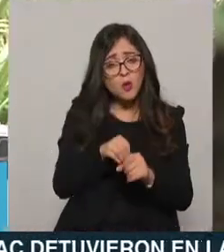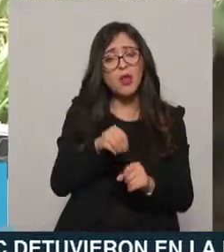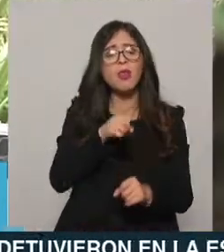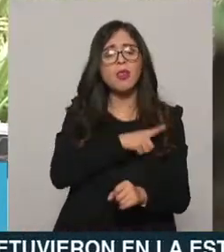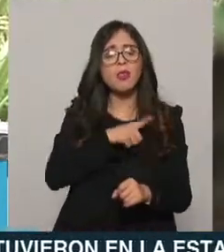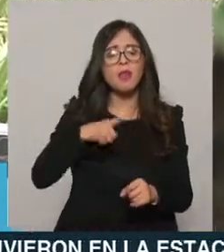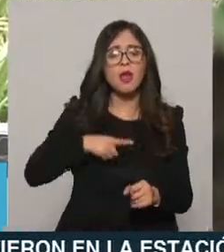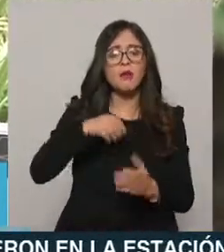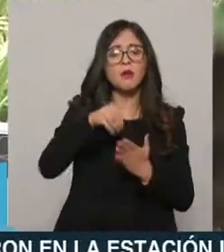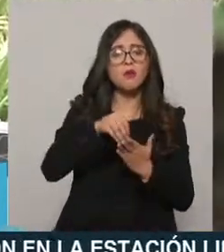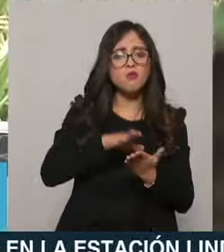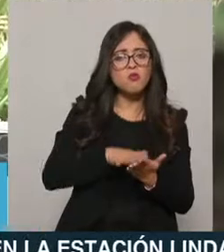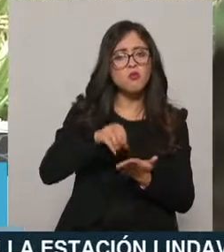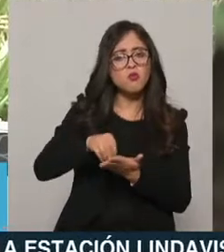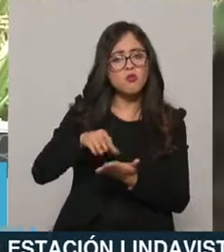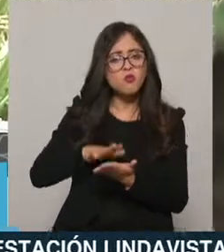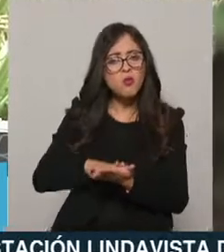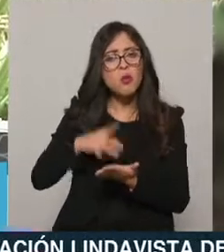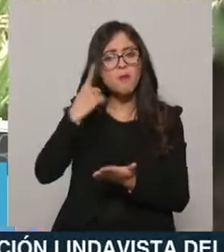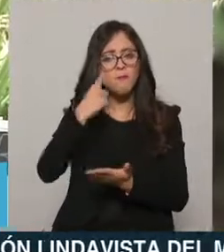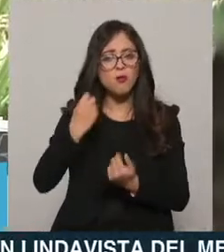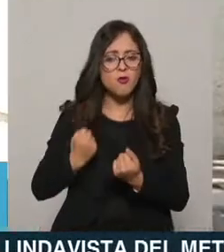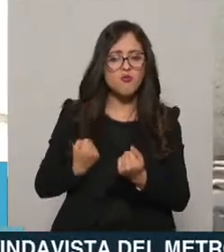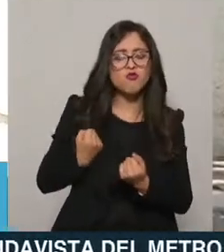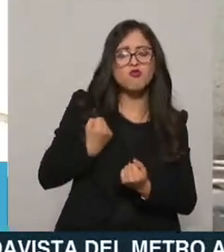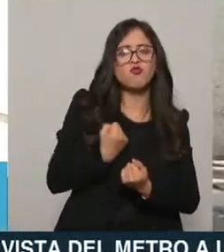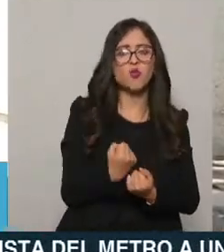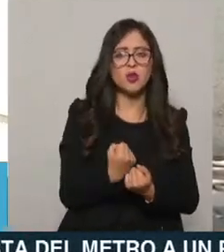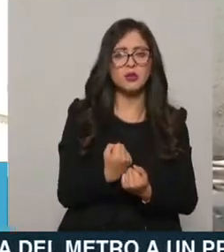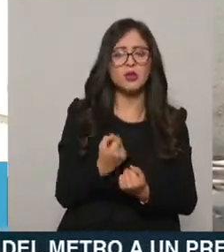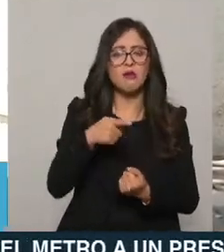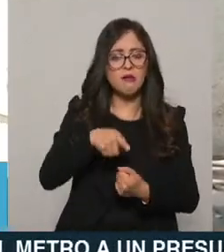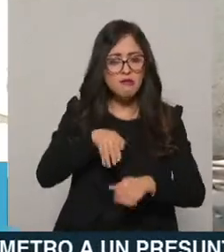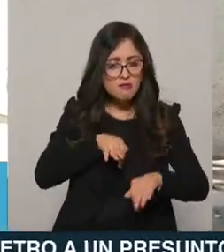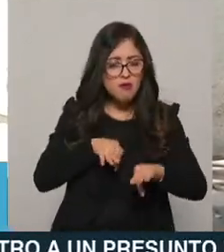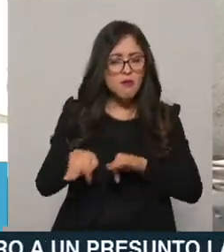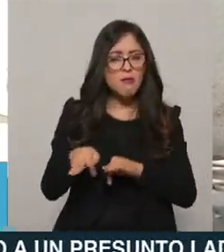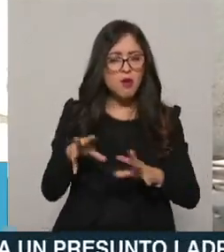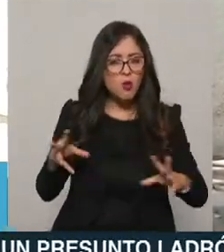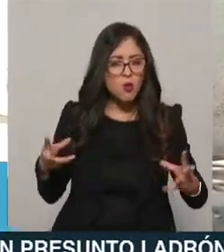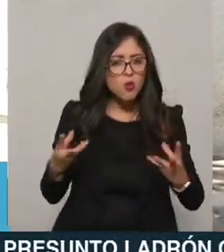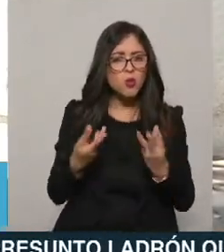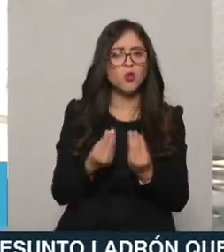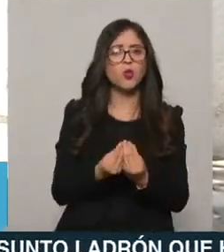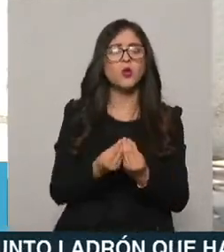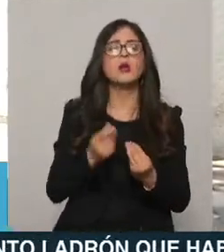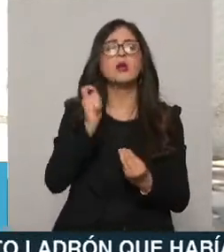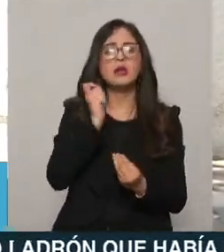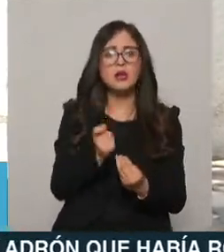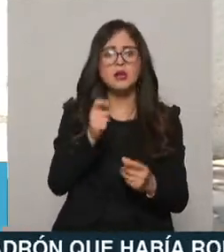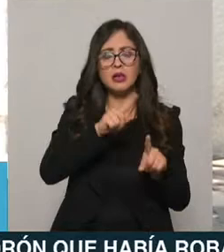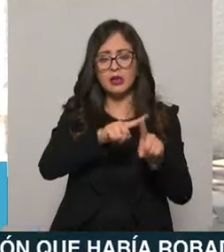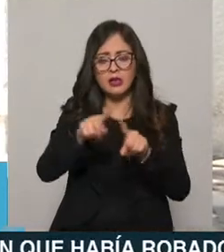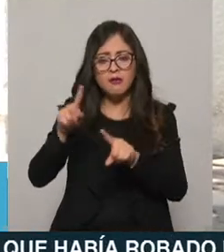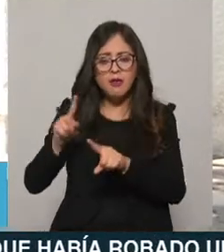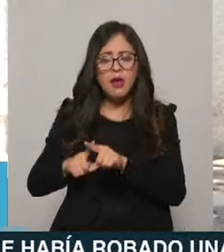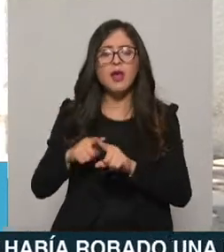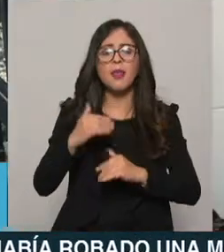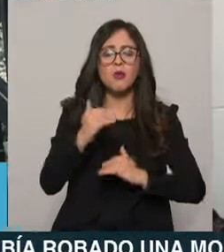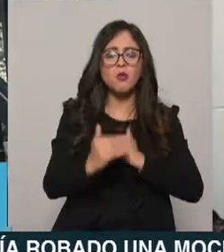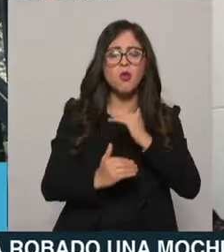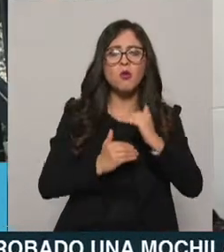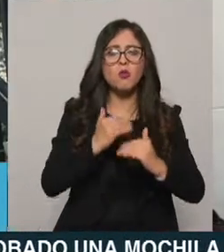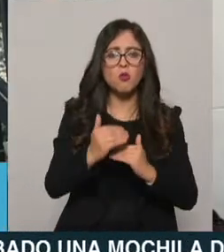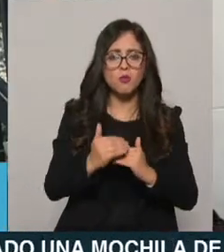establecer fuerza para hacer pues avances más cualitativos